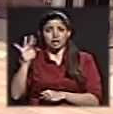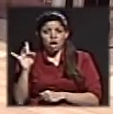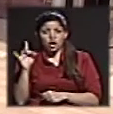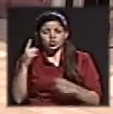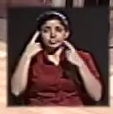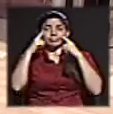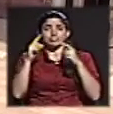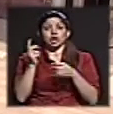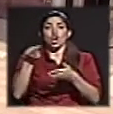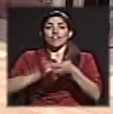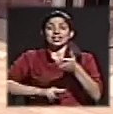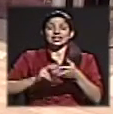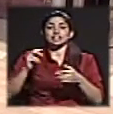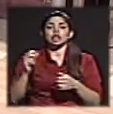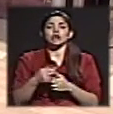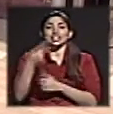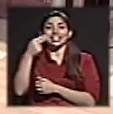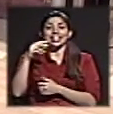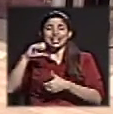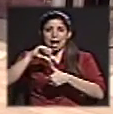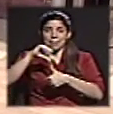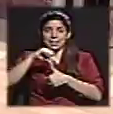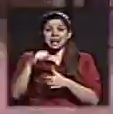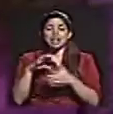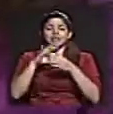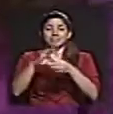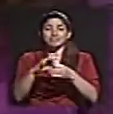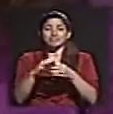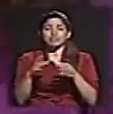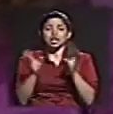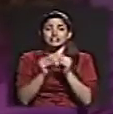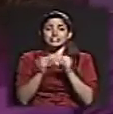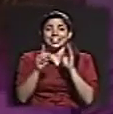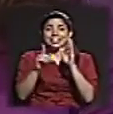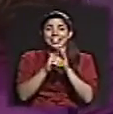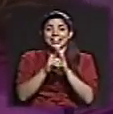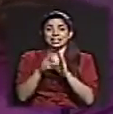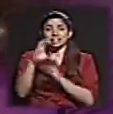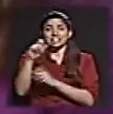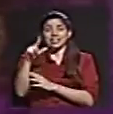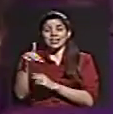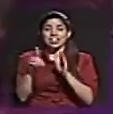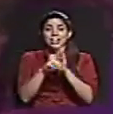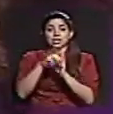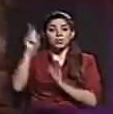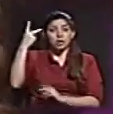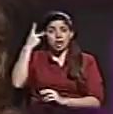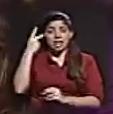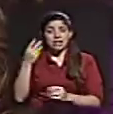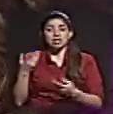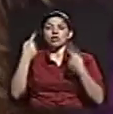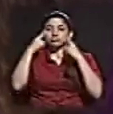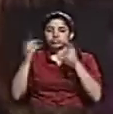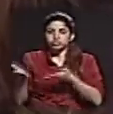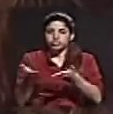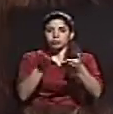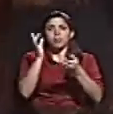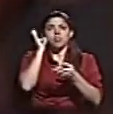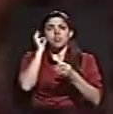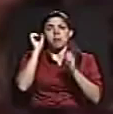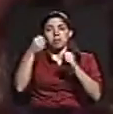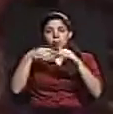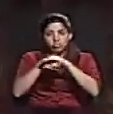que en la Convención Interamericana sobre la concesión de derechos civiles y derechos políticos, que las mujeres ya lograran accesar a